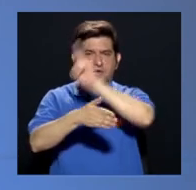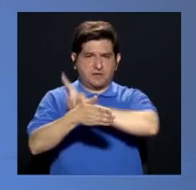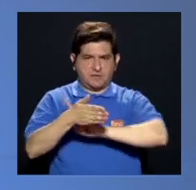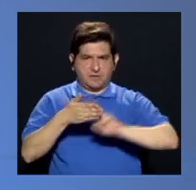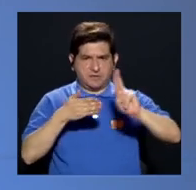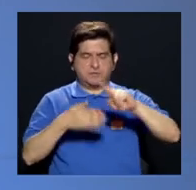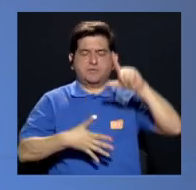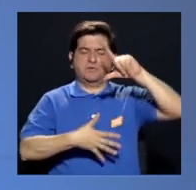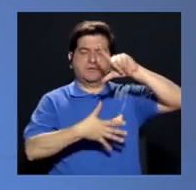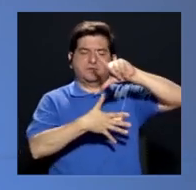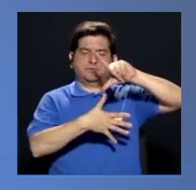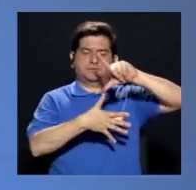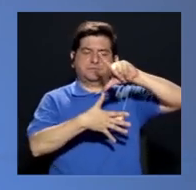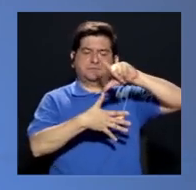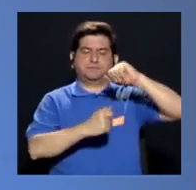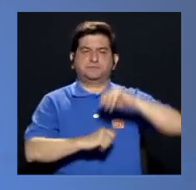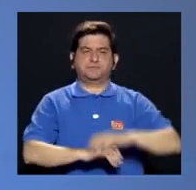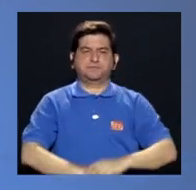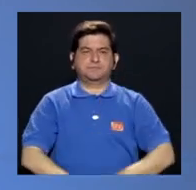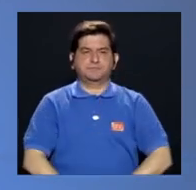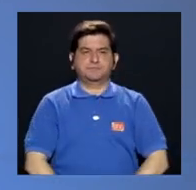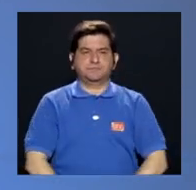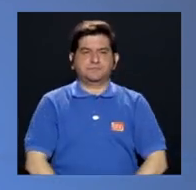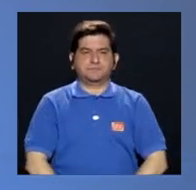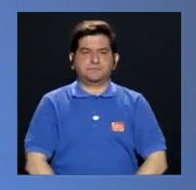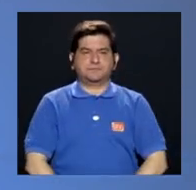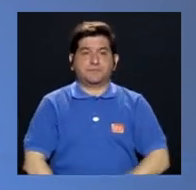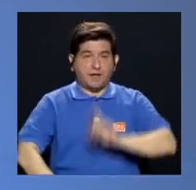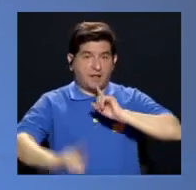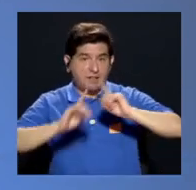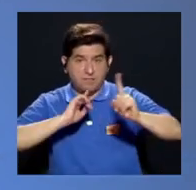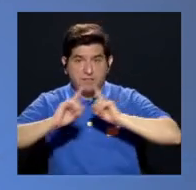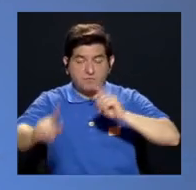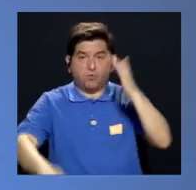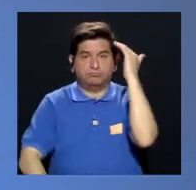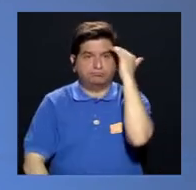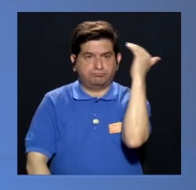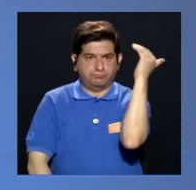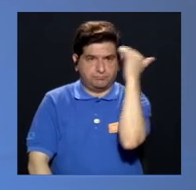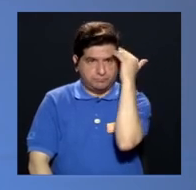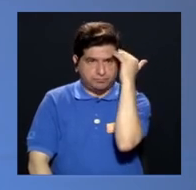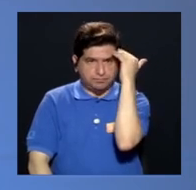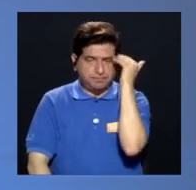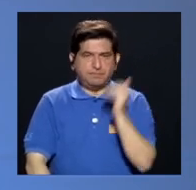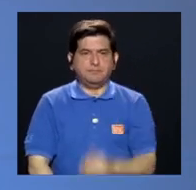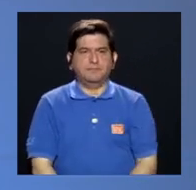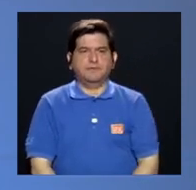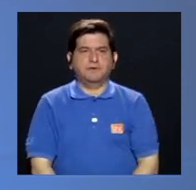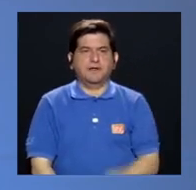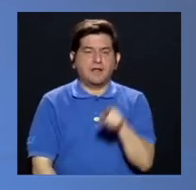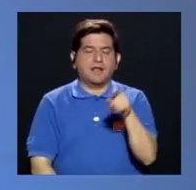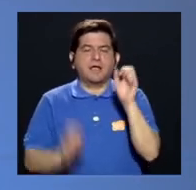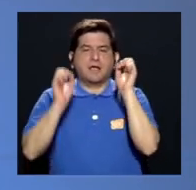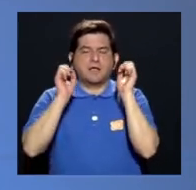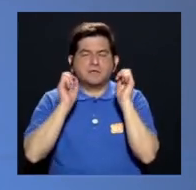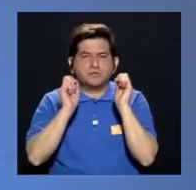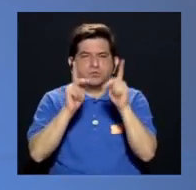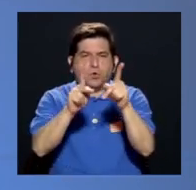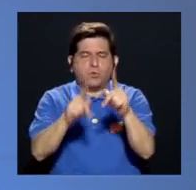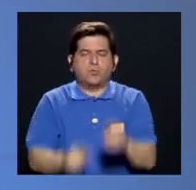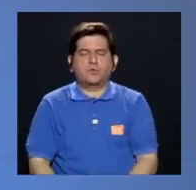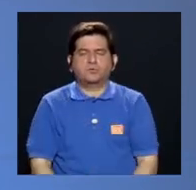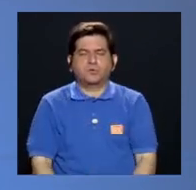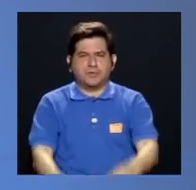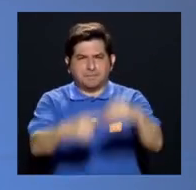universidades latinoamericanas. La divulgación del conocimiento es la vía regia